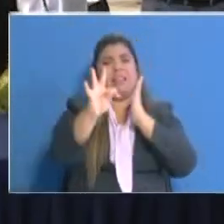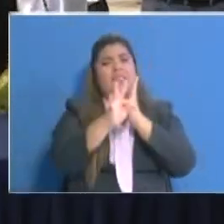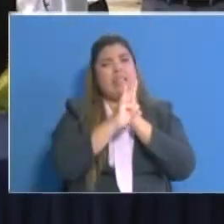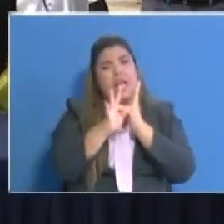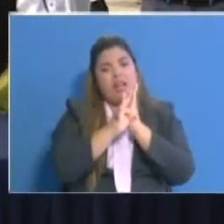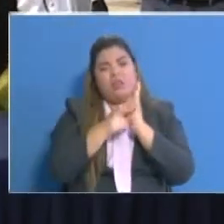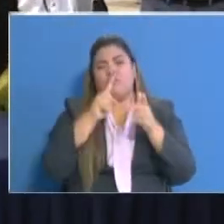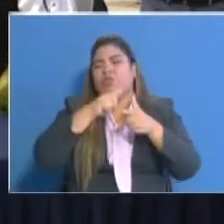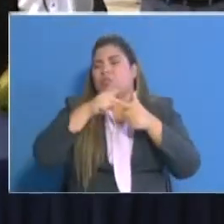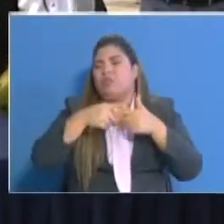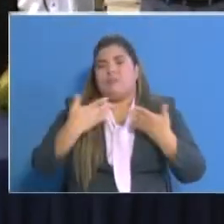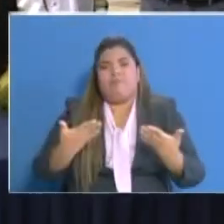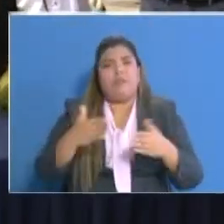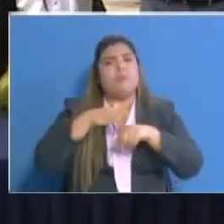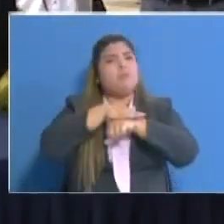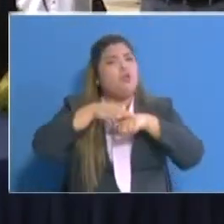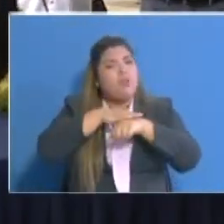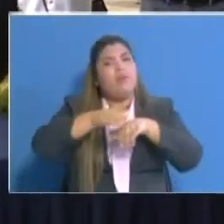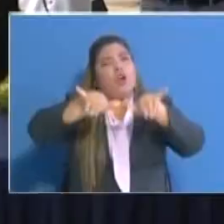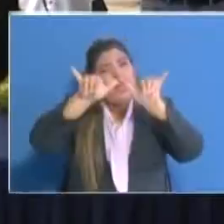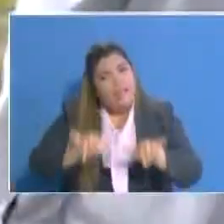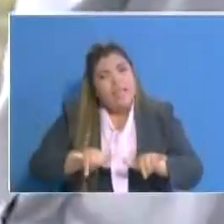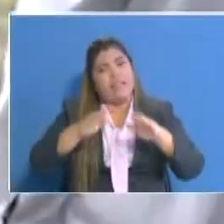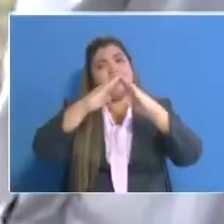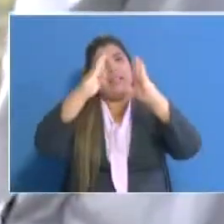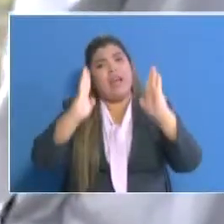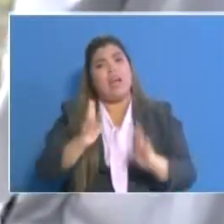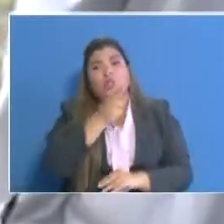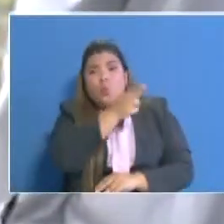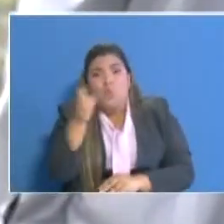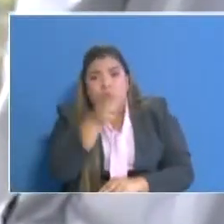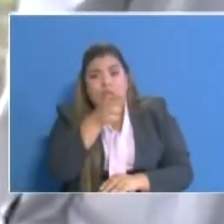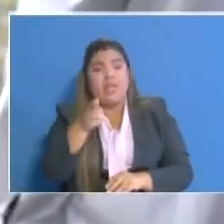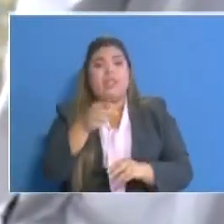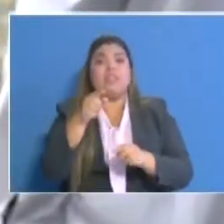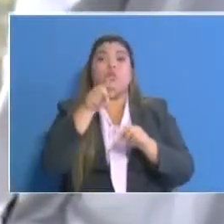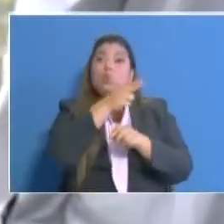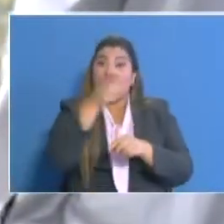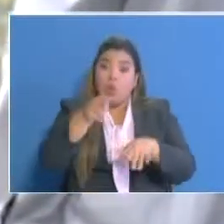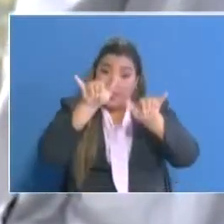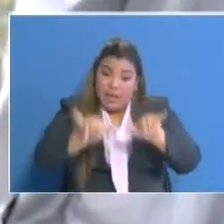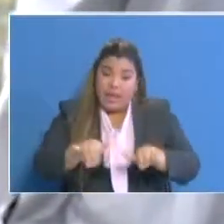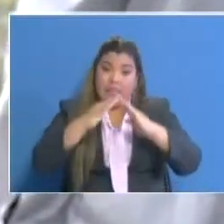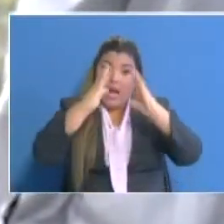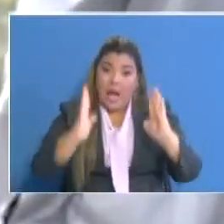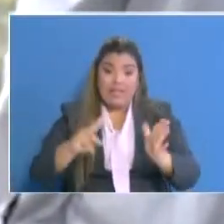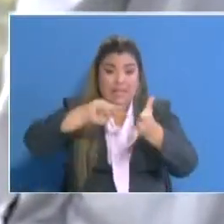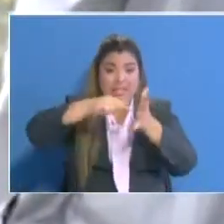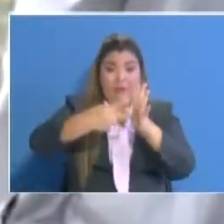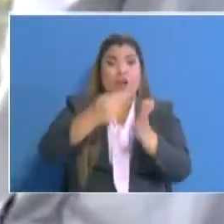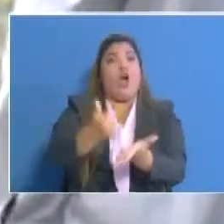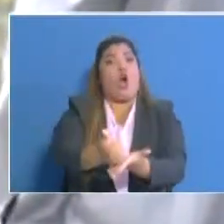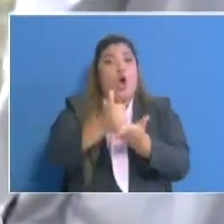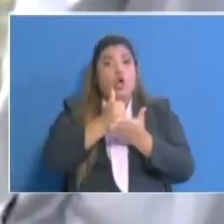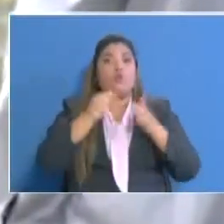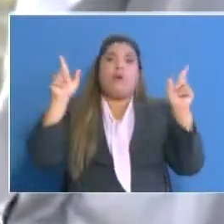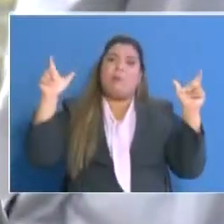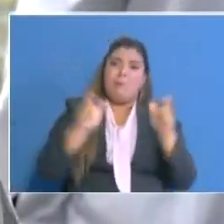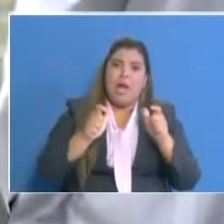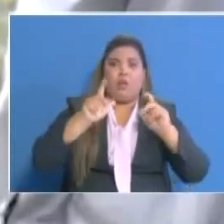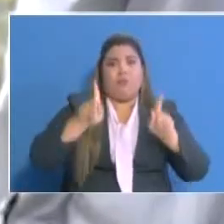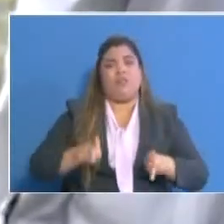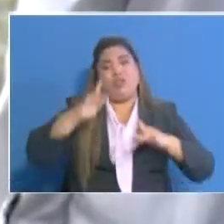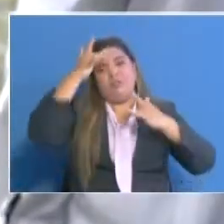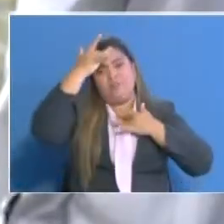quédense en casa, ayúdenos a todos esos panameños y panameñas. Y no quiero entrar a decir doctores, enfermeras, porque se me